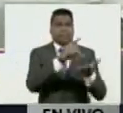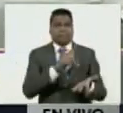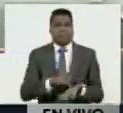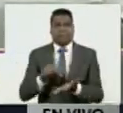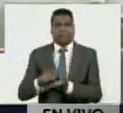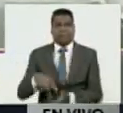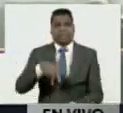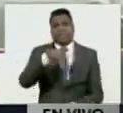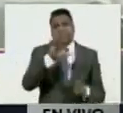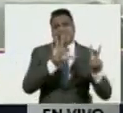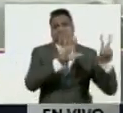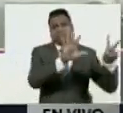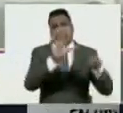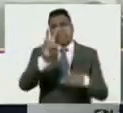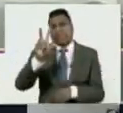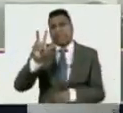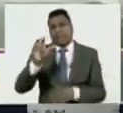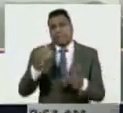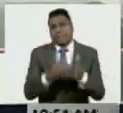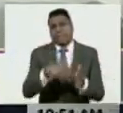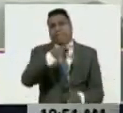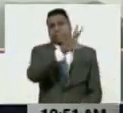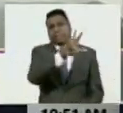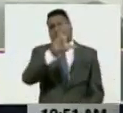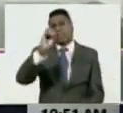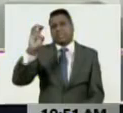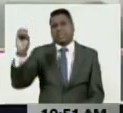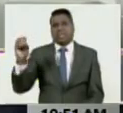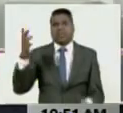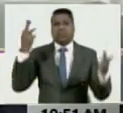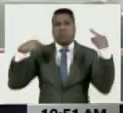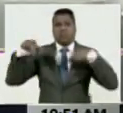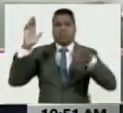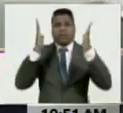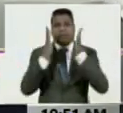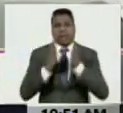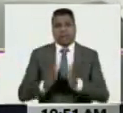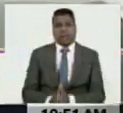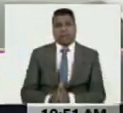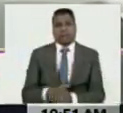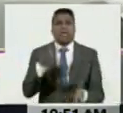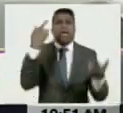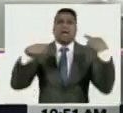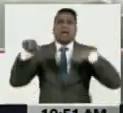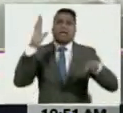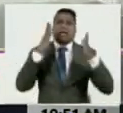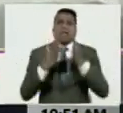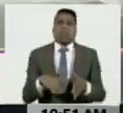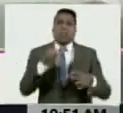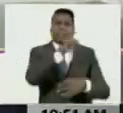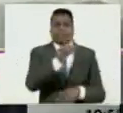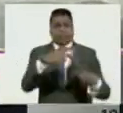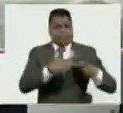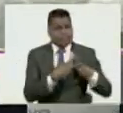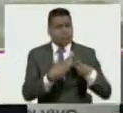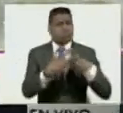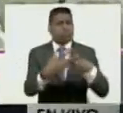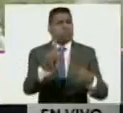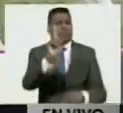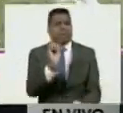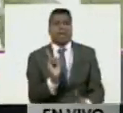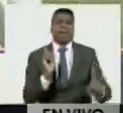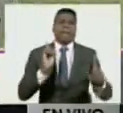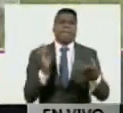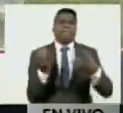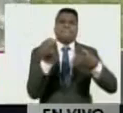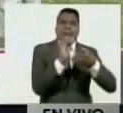de 7.300 recreadores, entre recreadores y personal voluntario que se fue sumando a